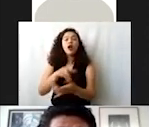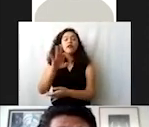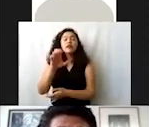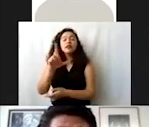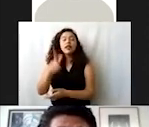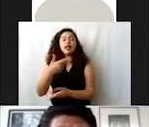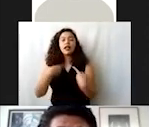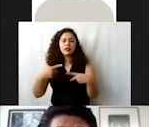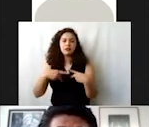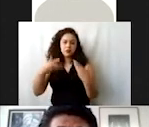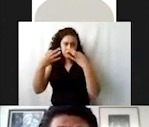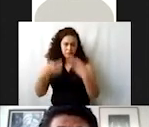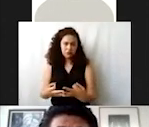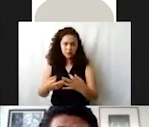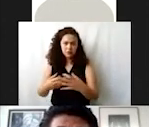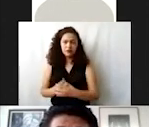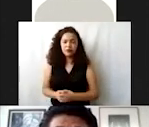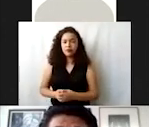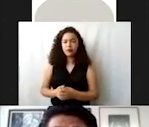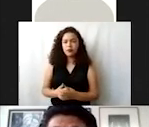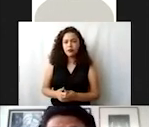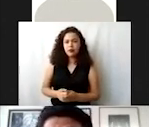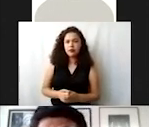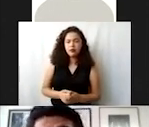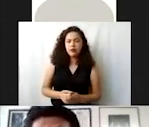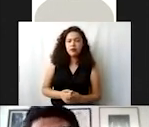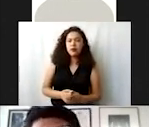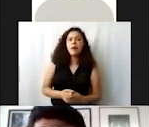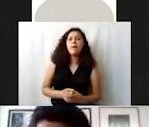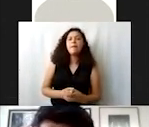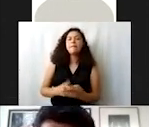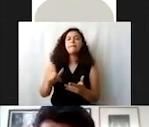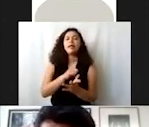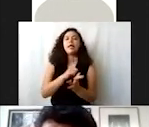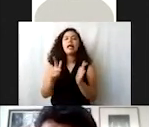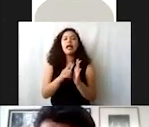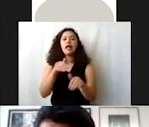de los impuestos para la verificación del cumplimiento de las obligaciones fiscales.